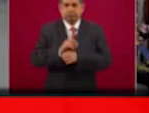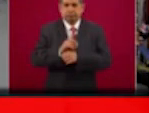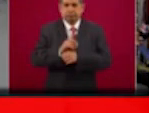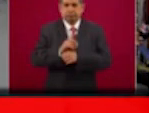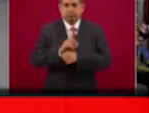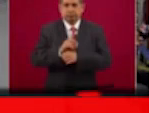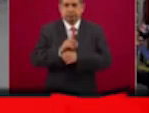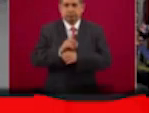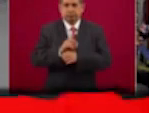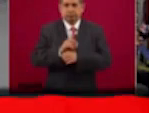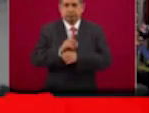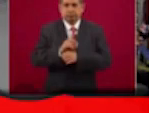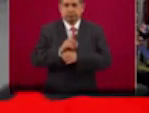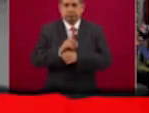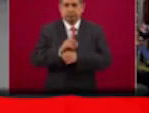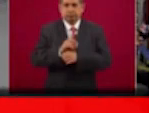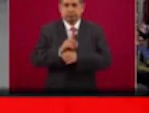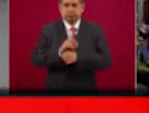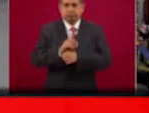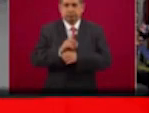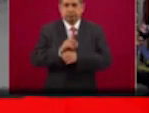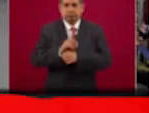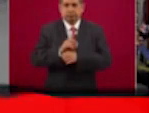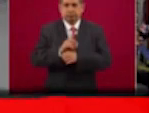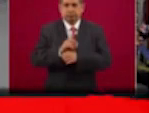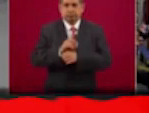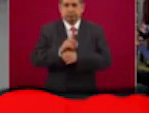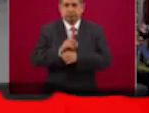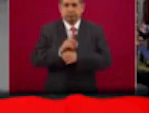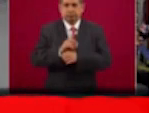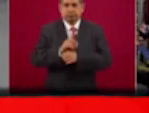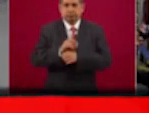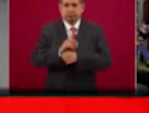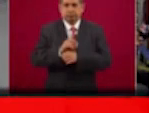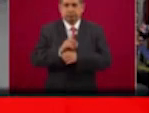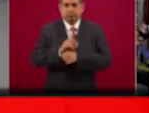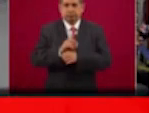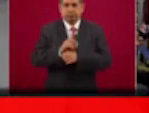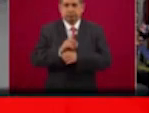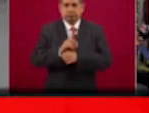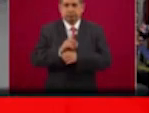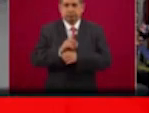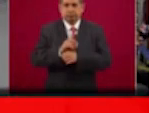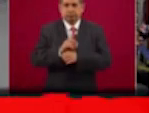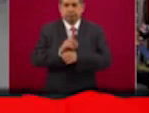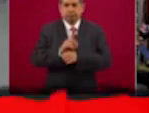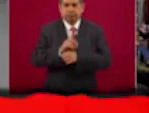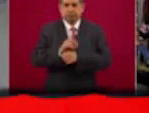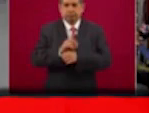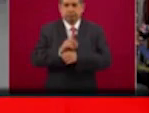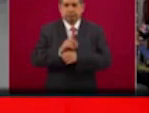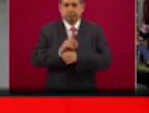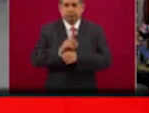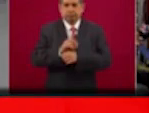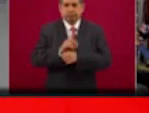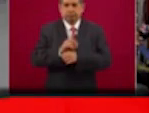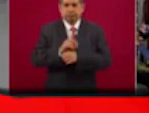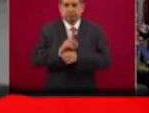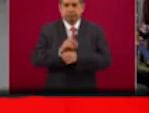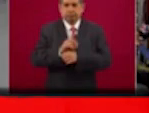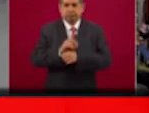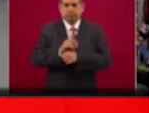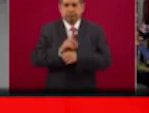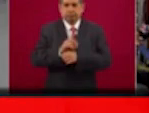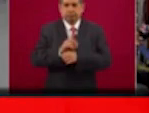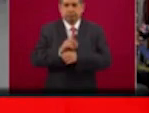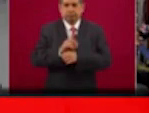irwin chillón de aztecas azteca noticias chayoteros tercermundistas que sólo usan a los fallecidos por kobe 19